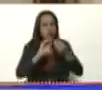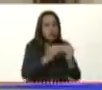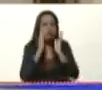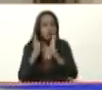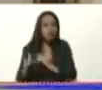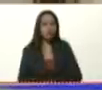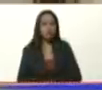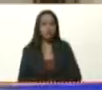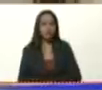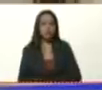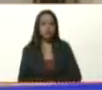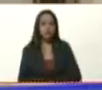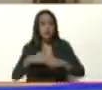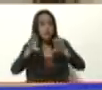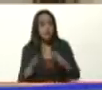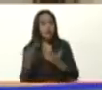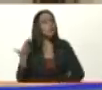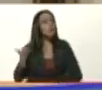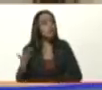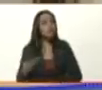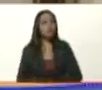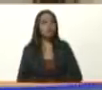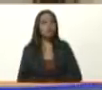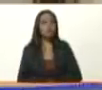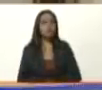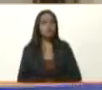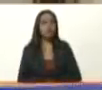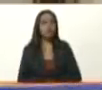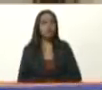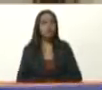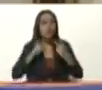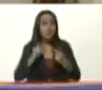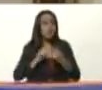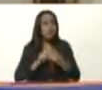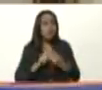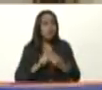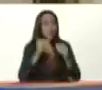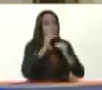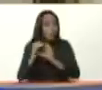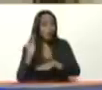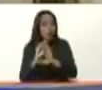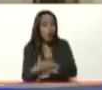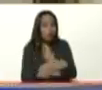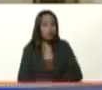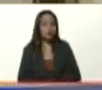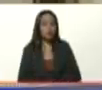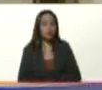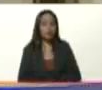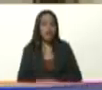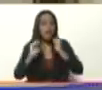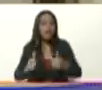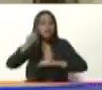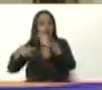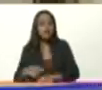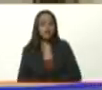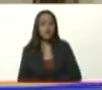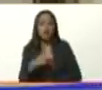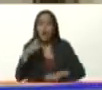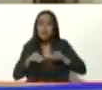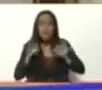crimen quien pretende hacer eso y lo están haciendo. Entonces, a partir de mañana sábado, esa